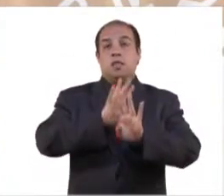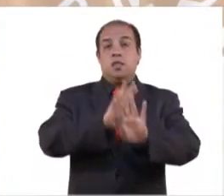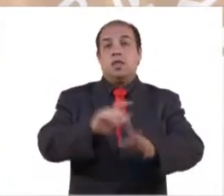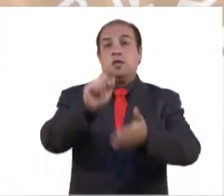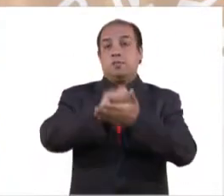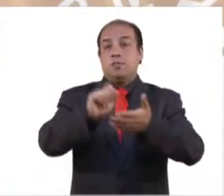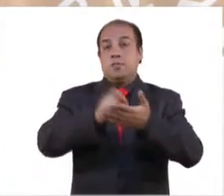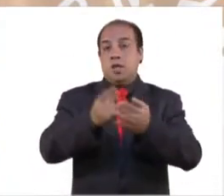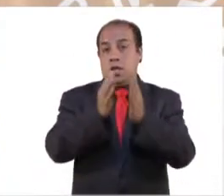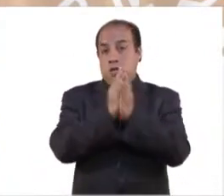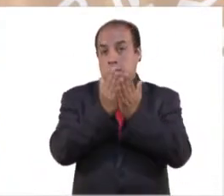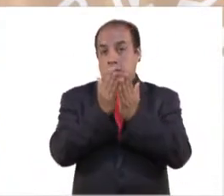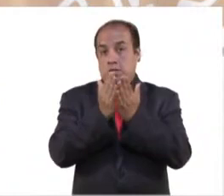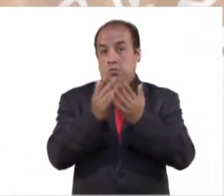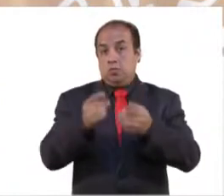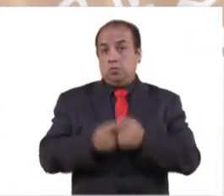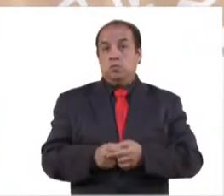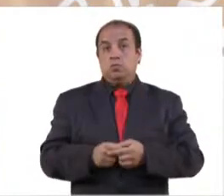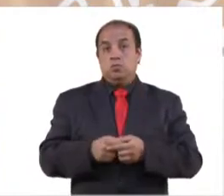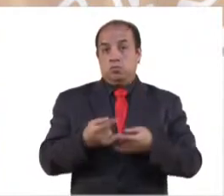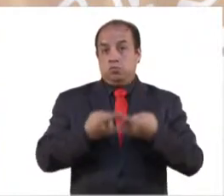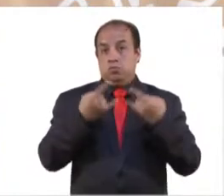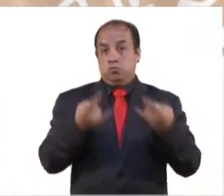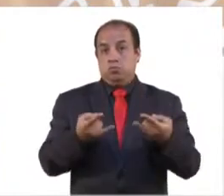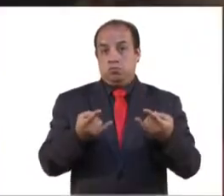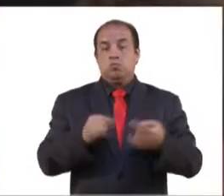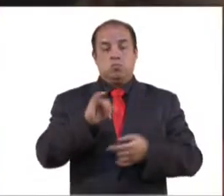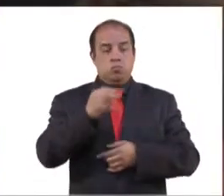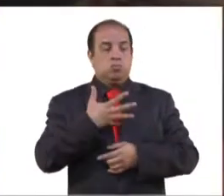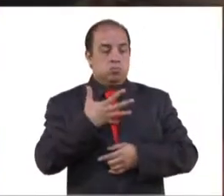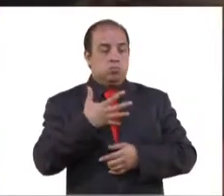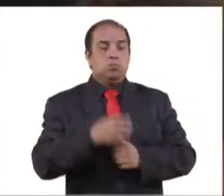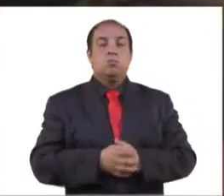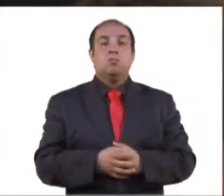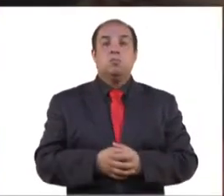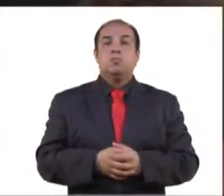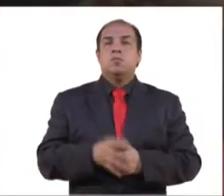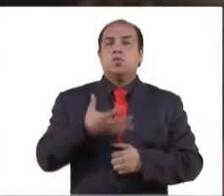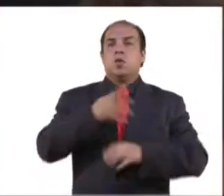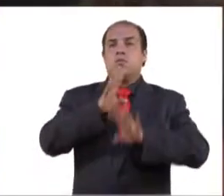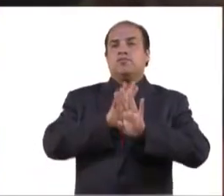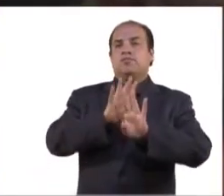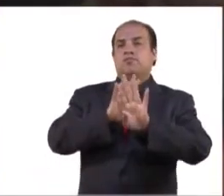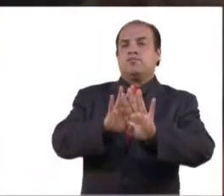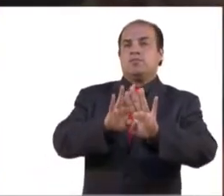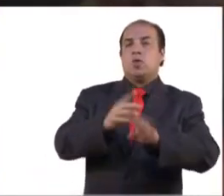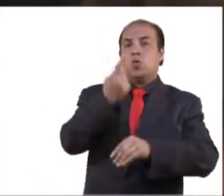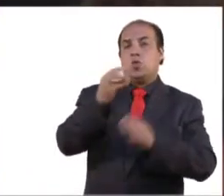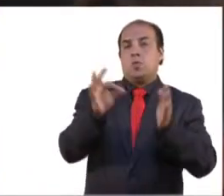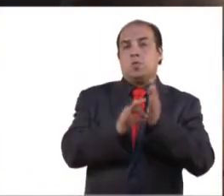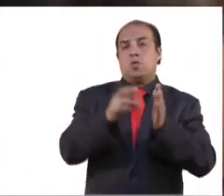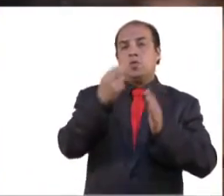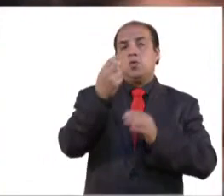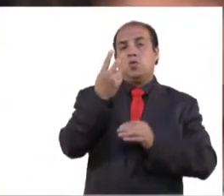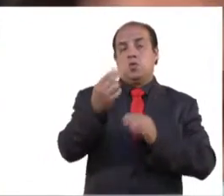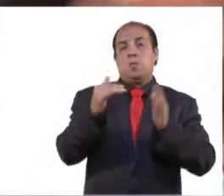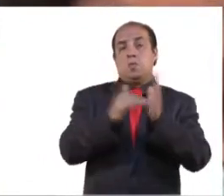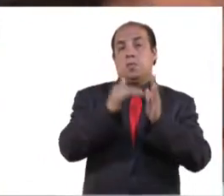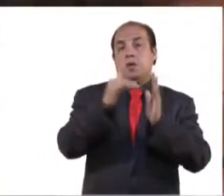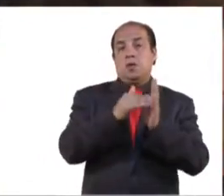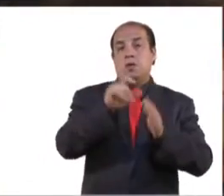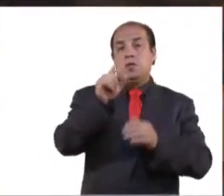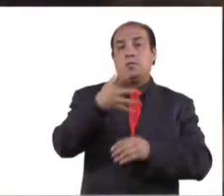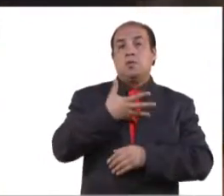histórica. Doctora, si bien hubo una gran afluencia de personas, 1.2 millones, hubo también